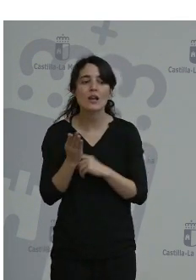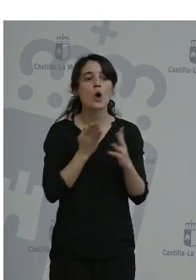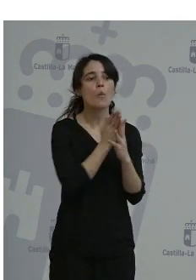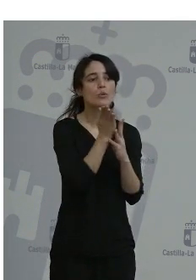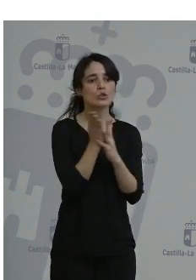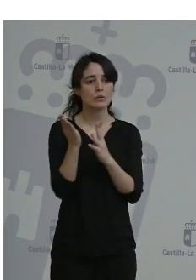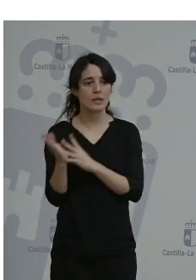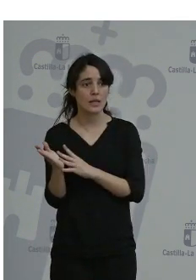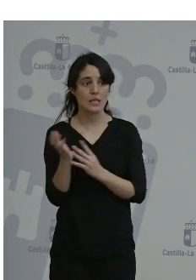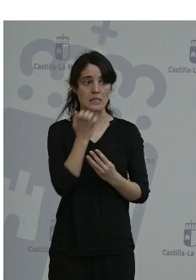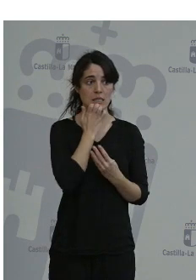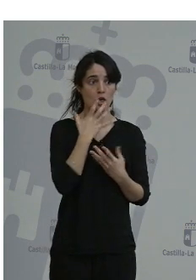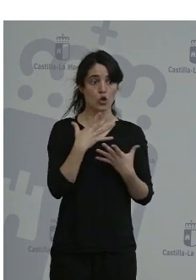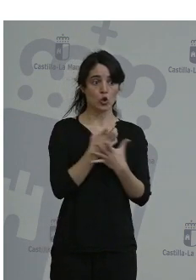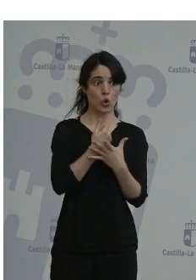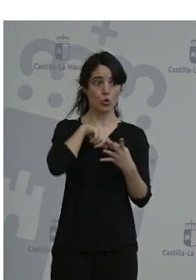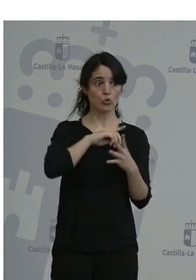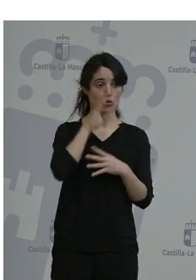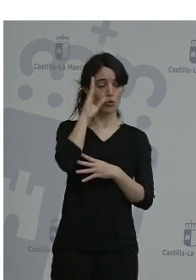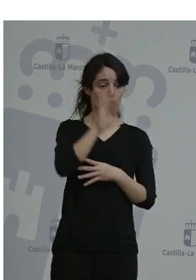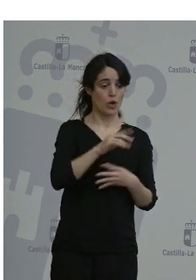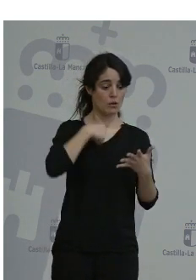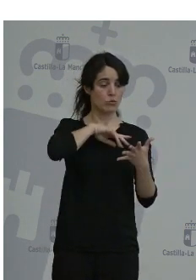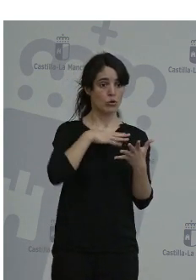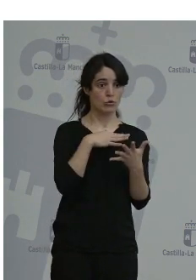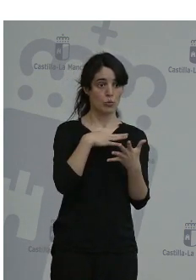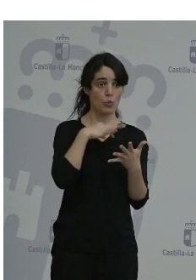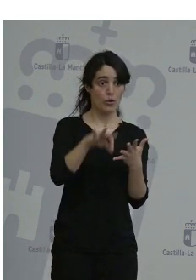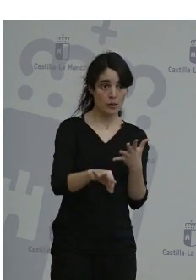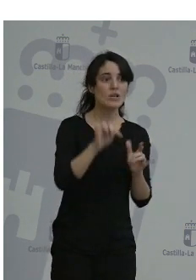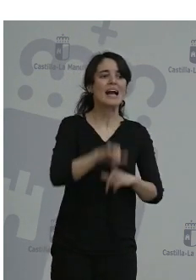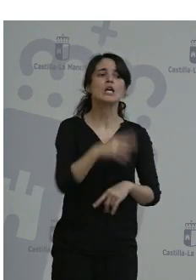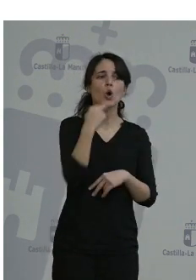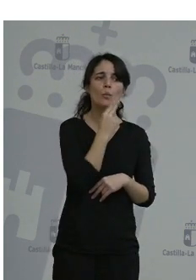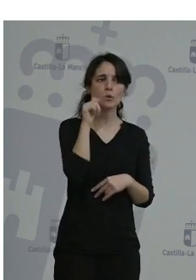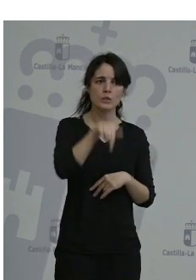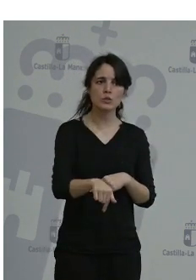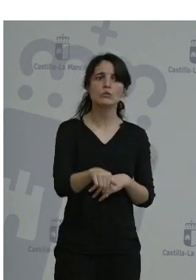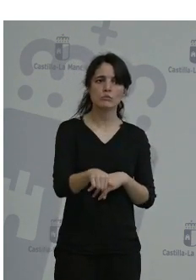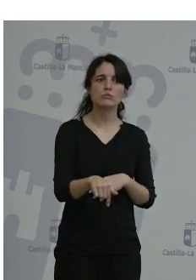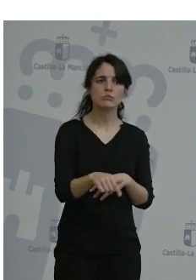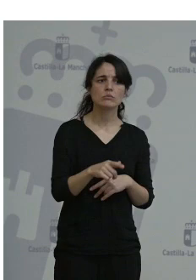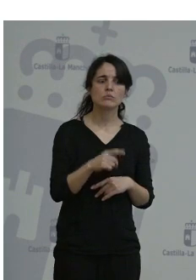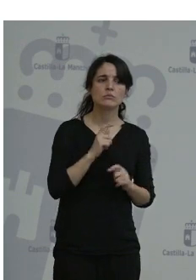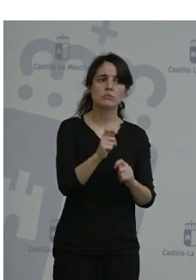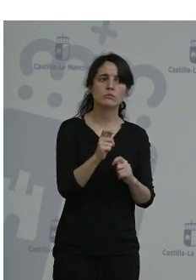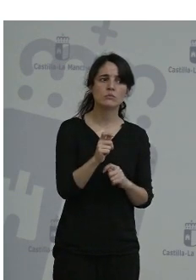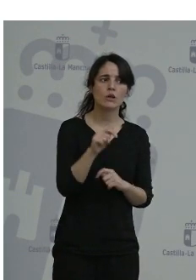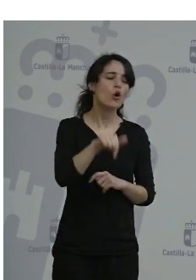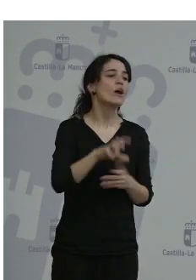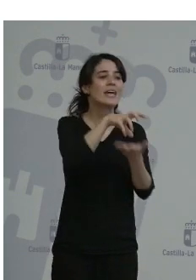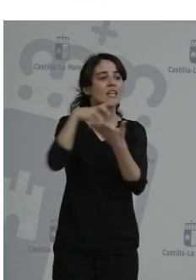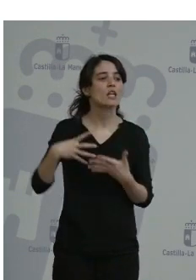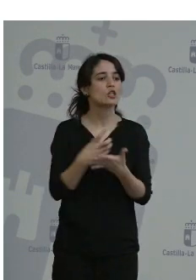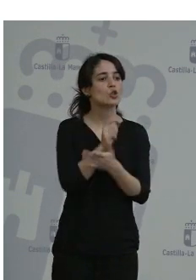que estén en nuestra mano nos comprometemos aquí en este foro y también con las entidades que seguro que oirán